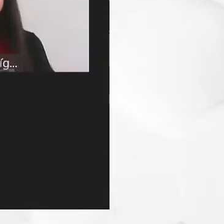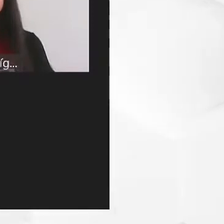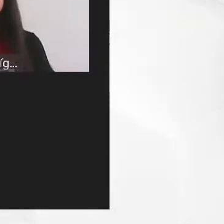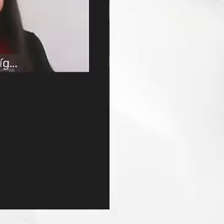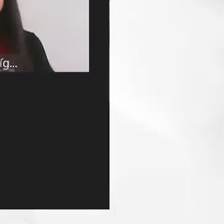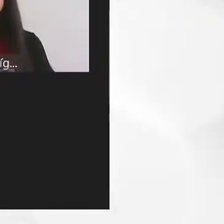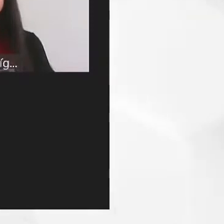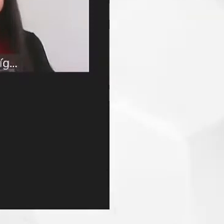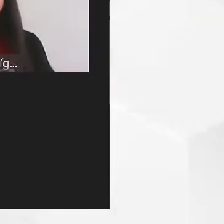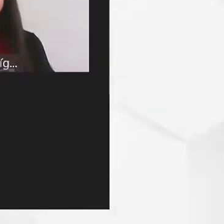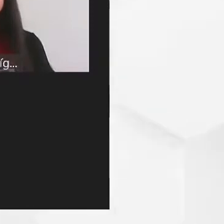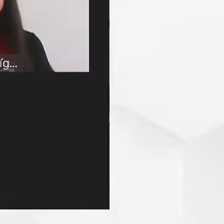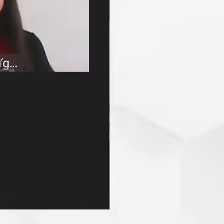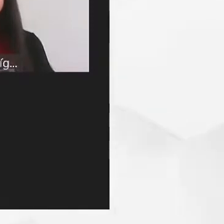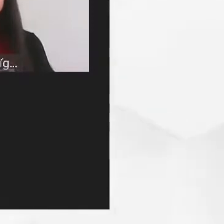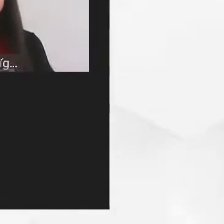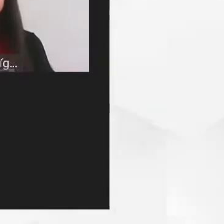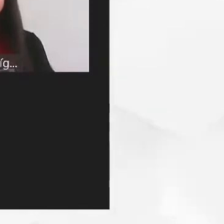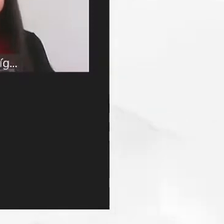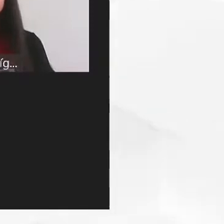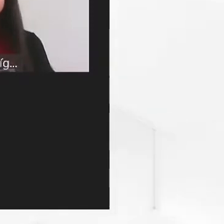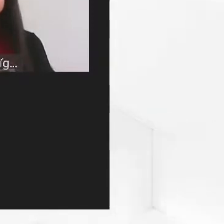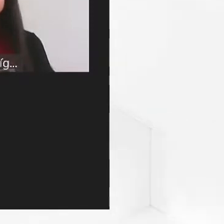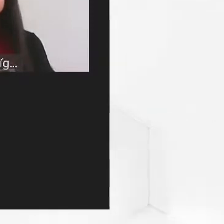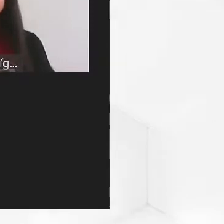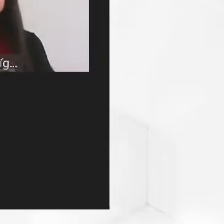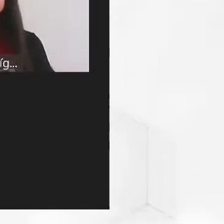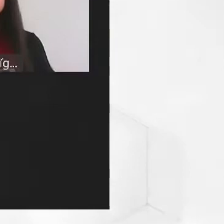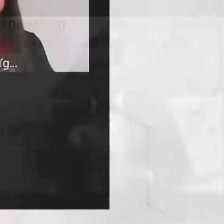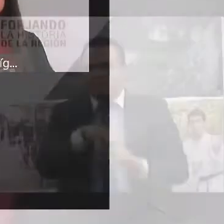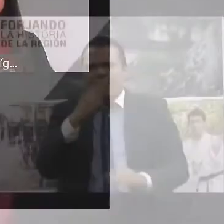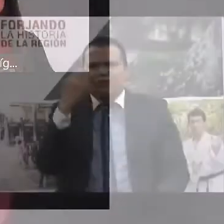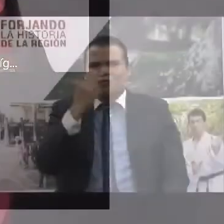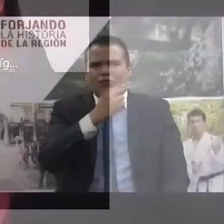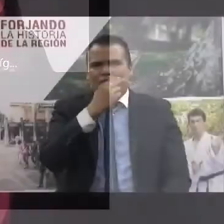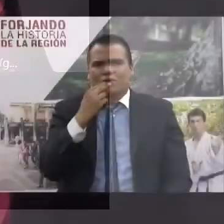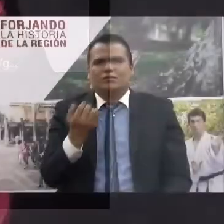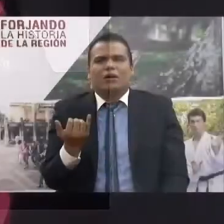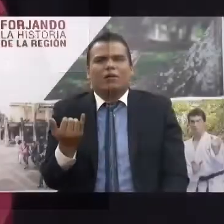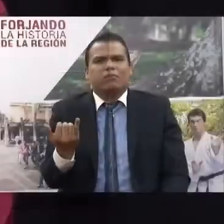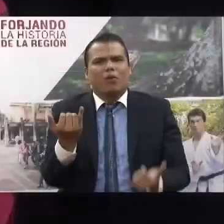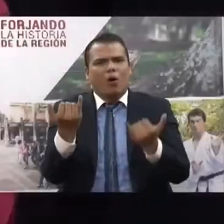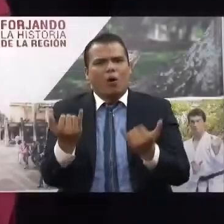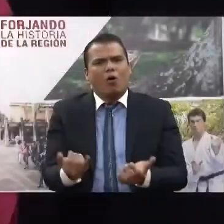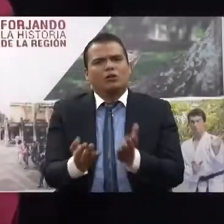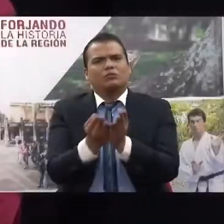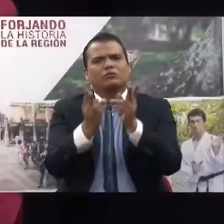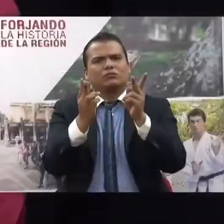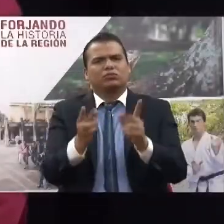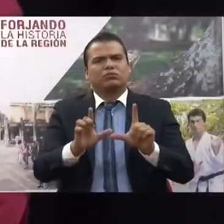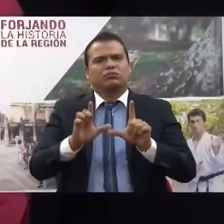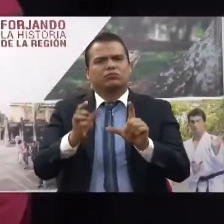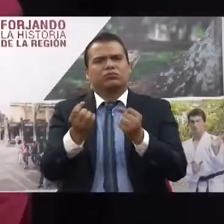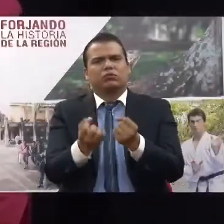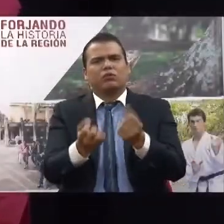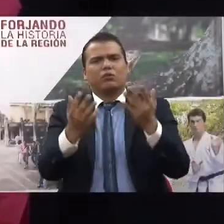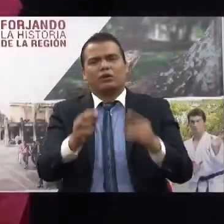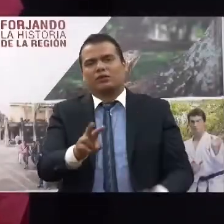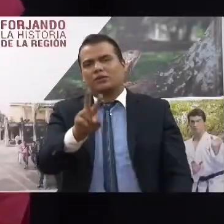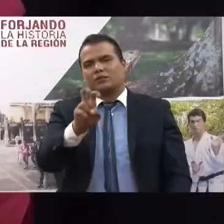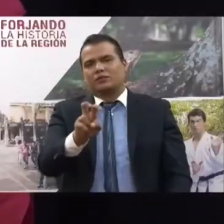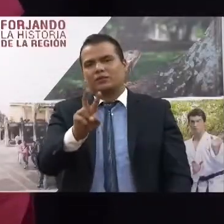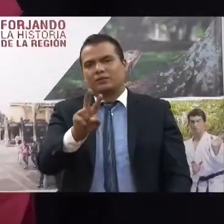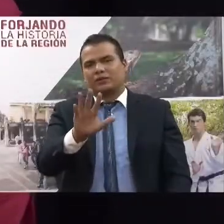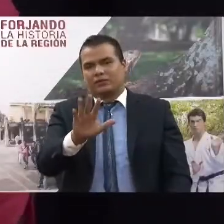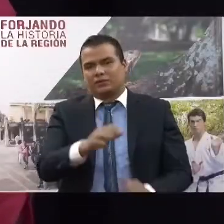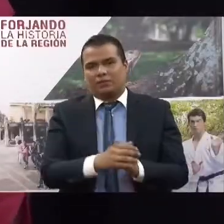región por parte de la universidad. En este momento se están graduando 725 estudiantes, de los cuales